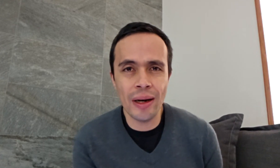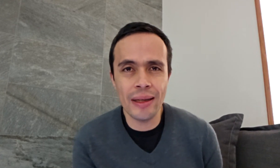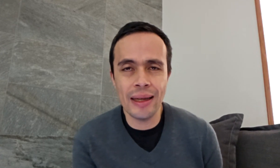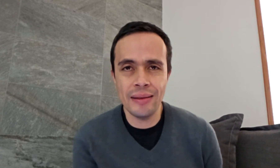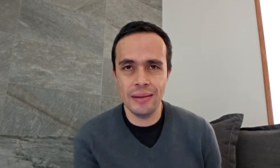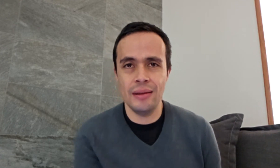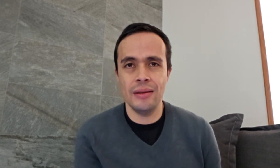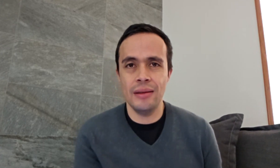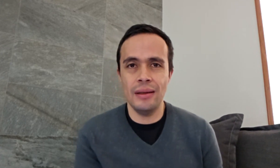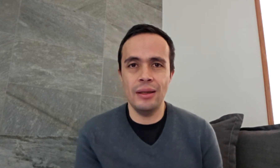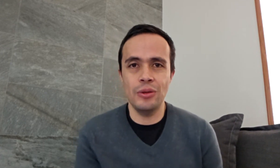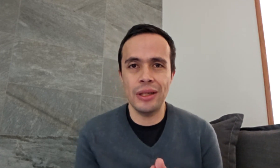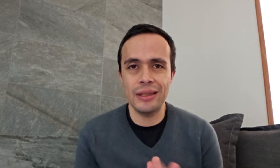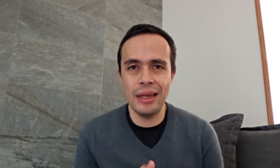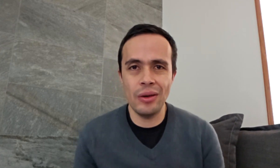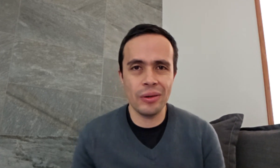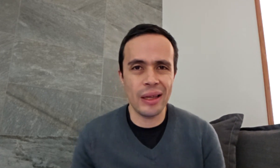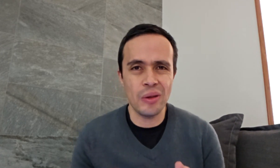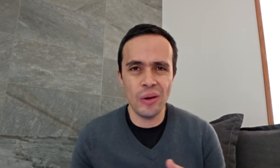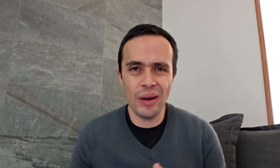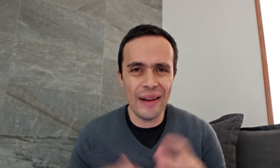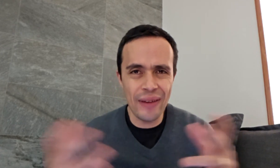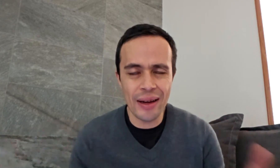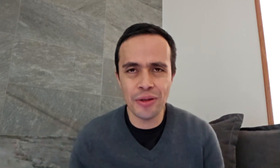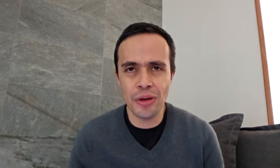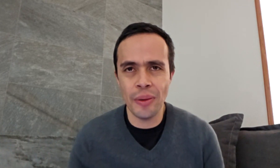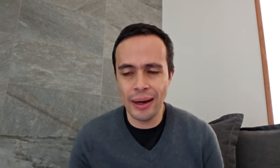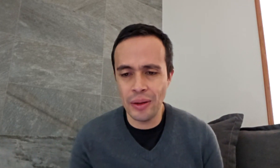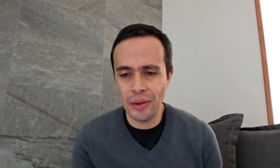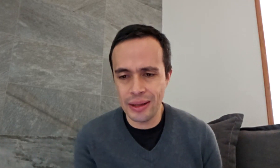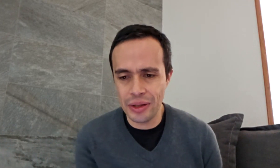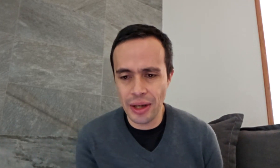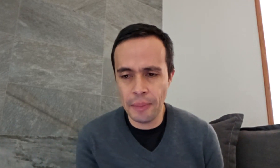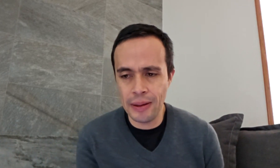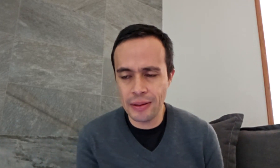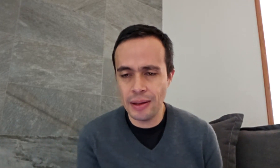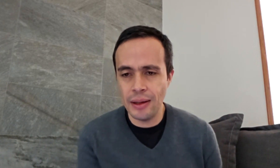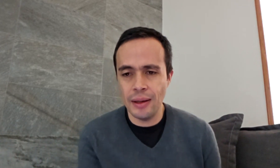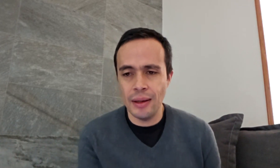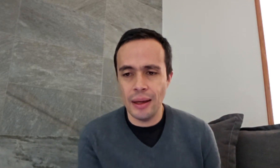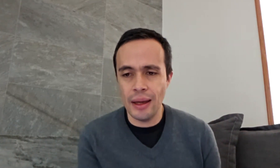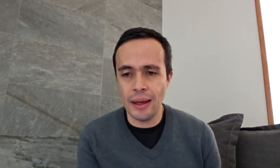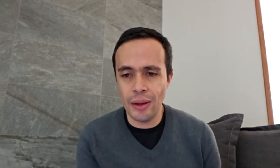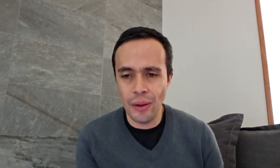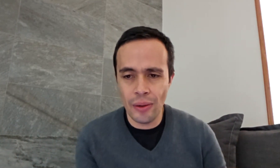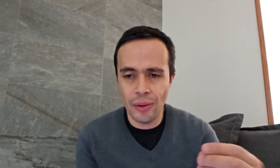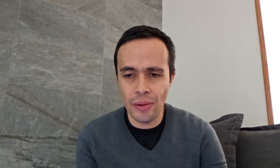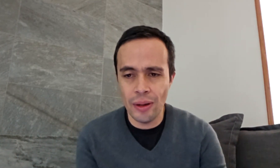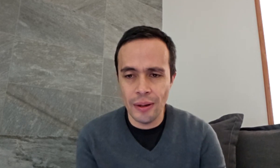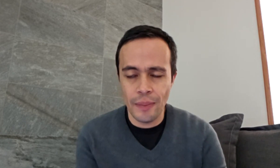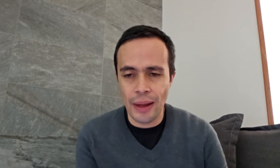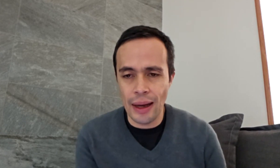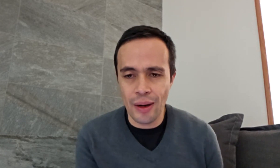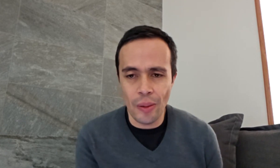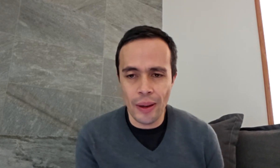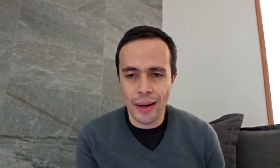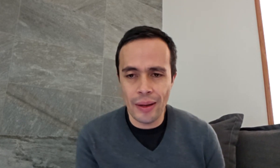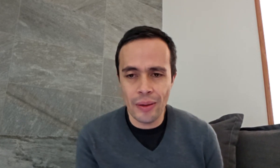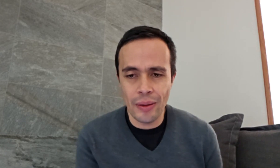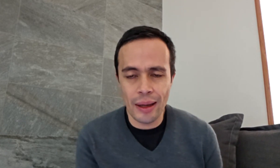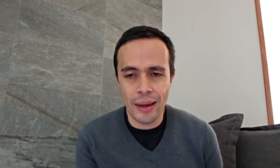ser demócrata. En su sexenio quitó a varios gobernadores de Chiapas, quitó